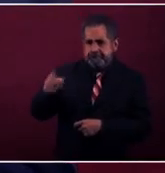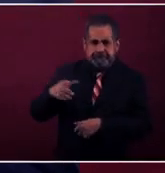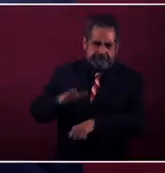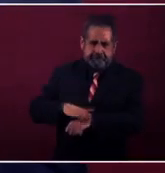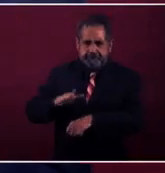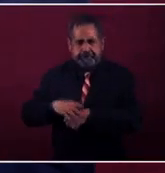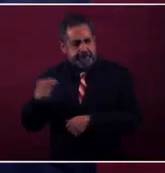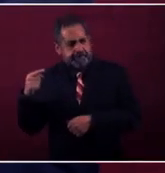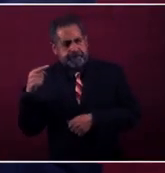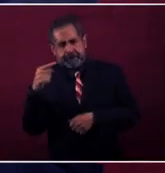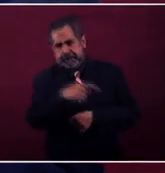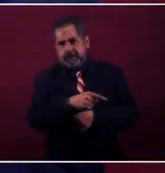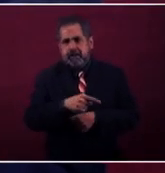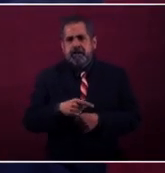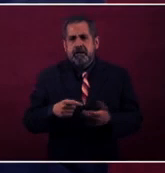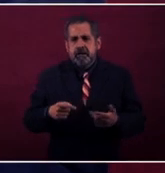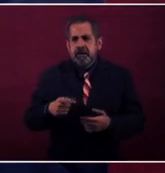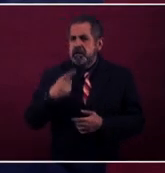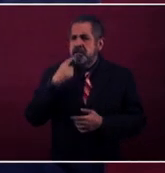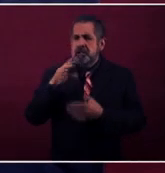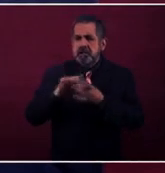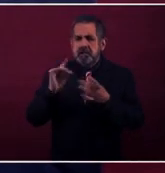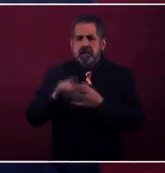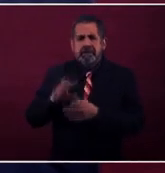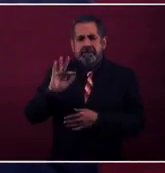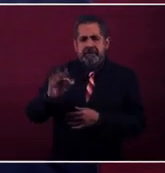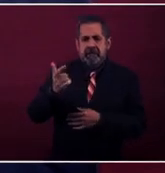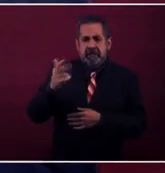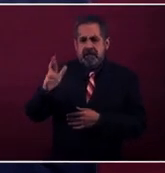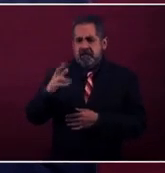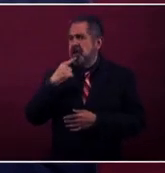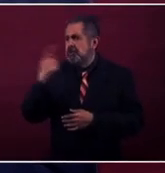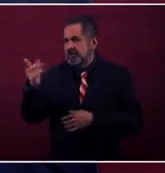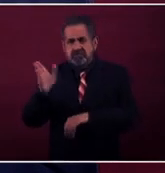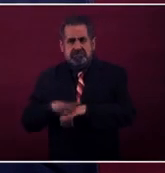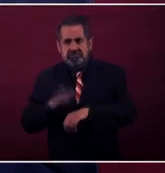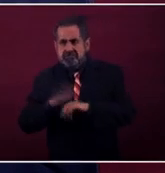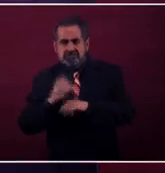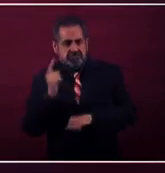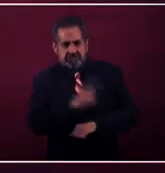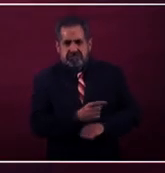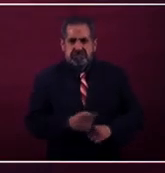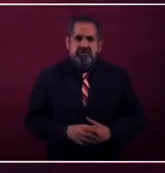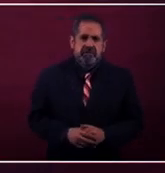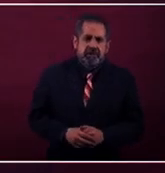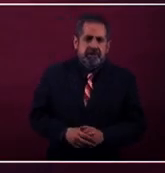mandamos la denuncia a la Fiscalía.